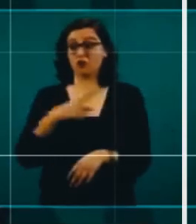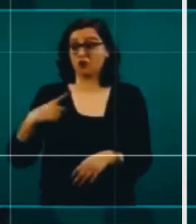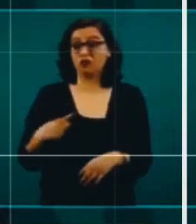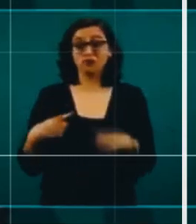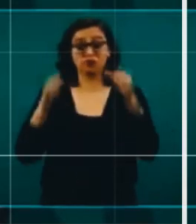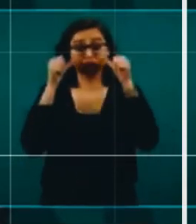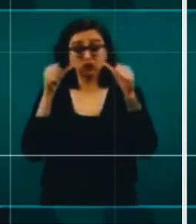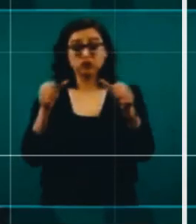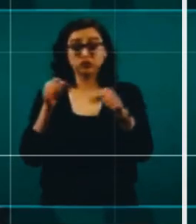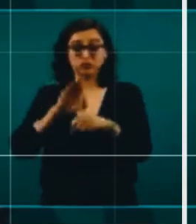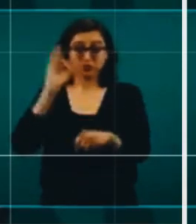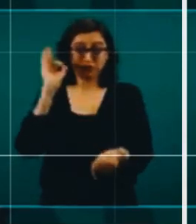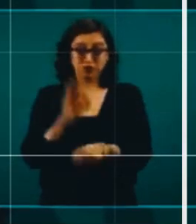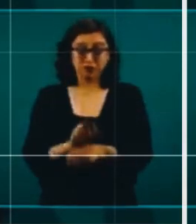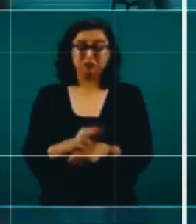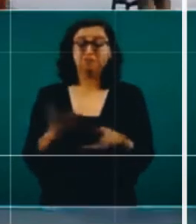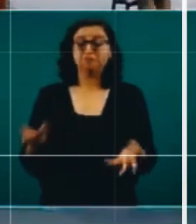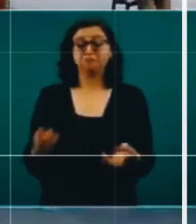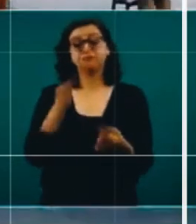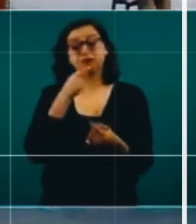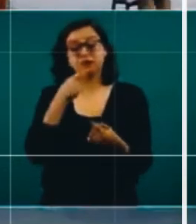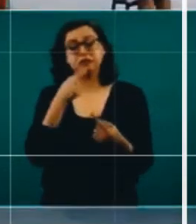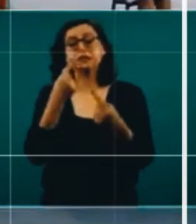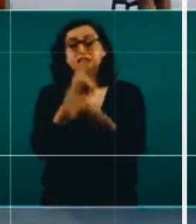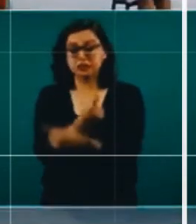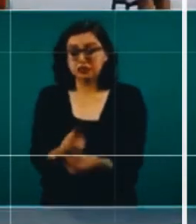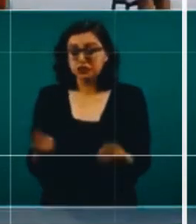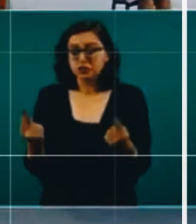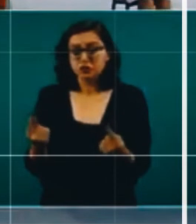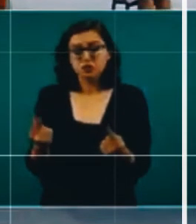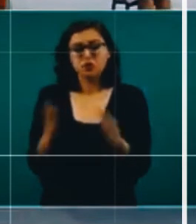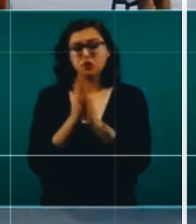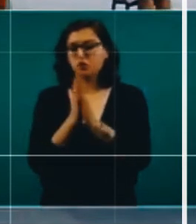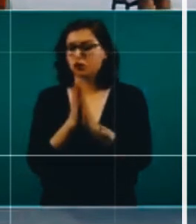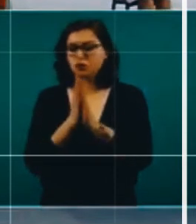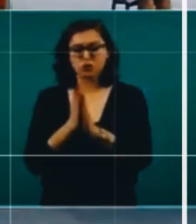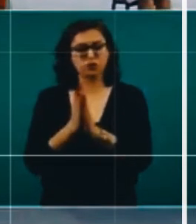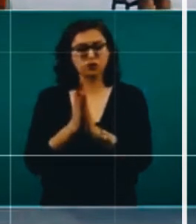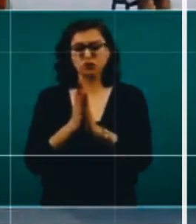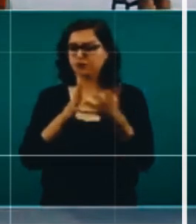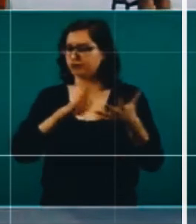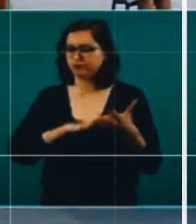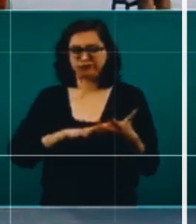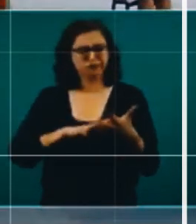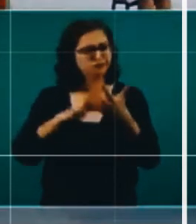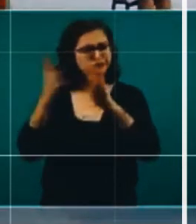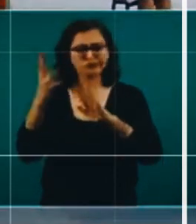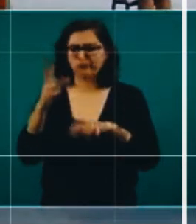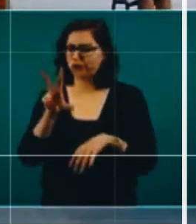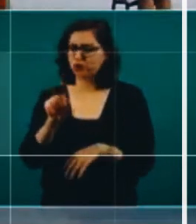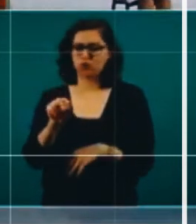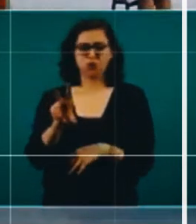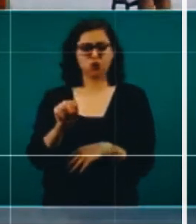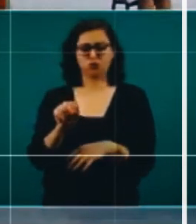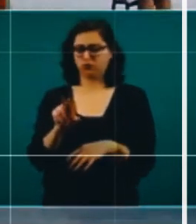Entonces, le digo a los niños, no a la violencia, nosotros vamos a